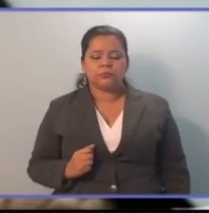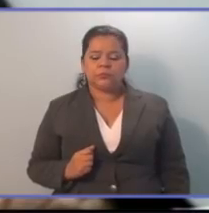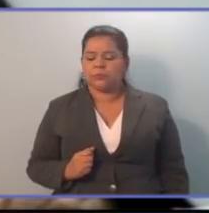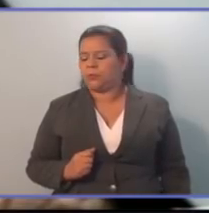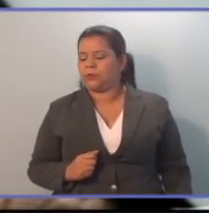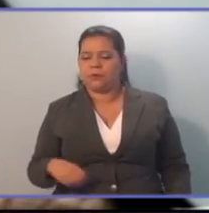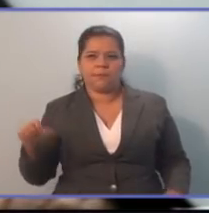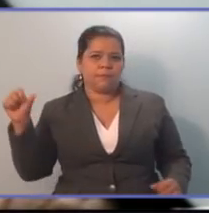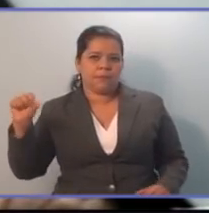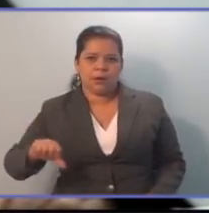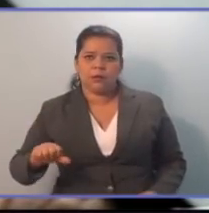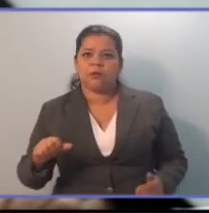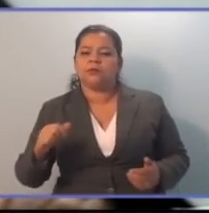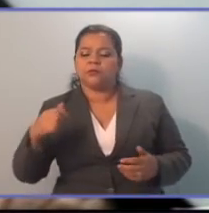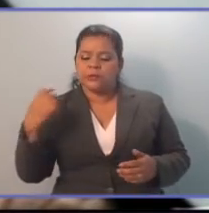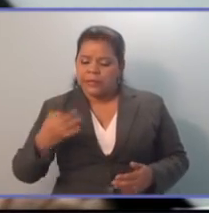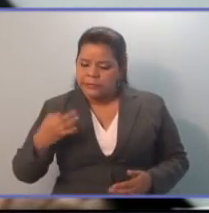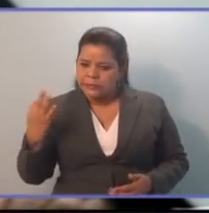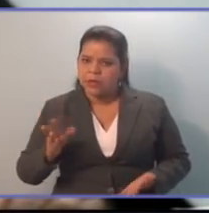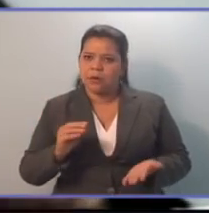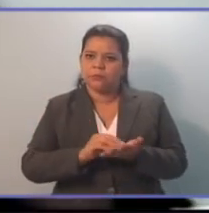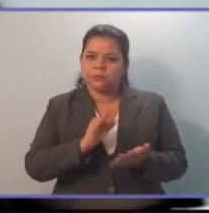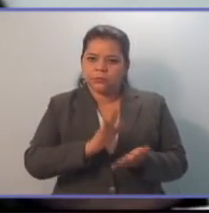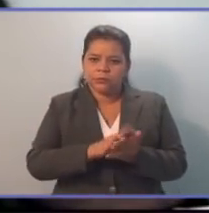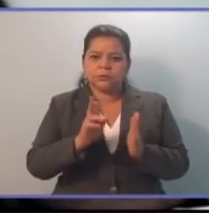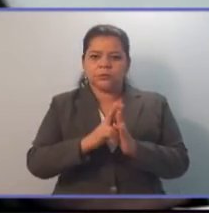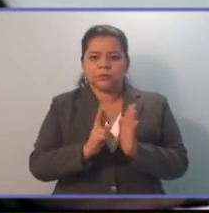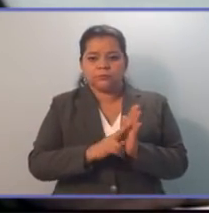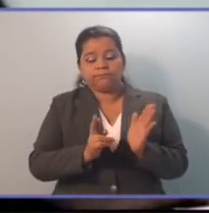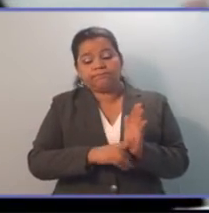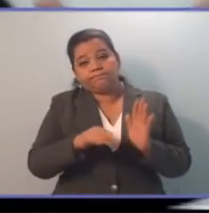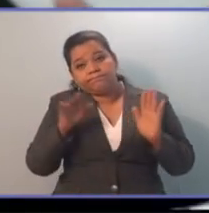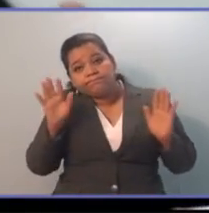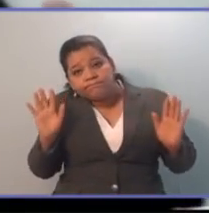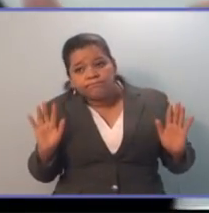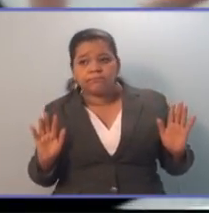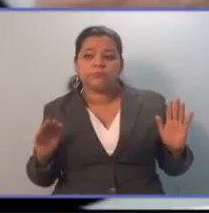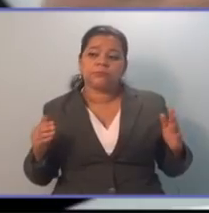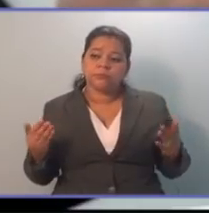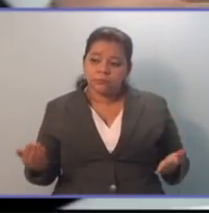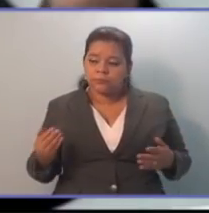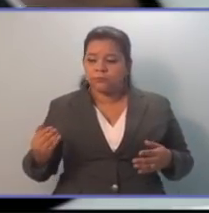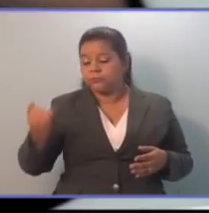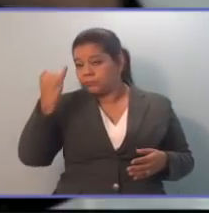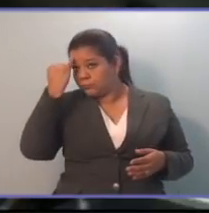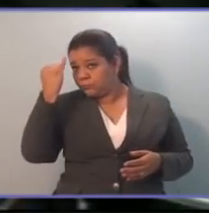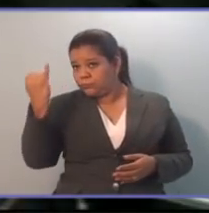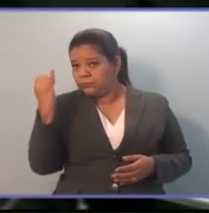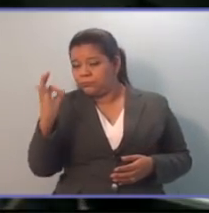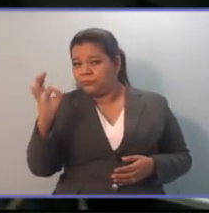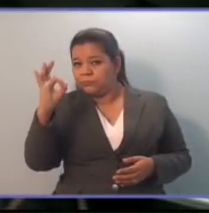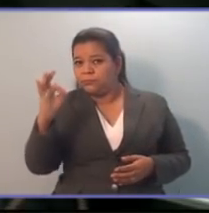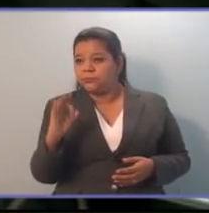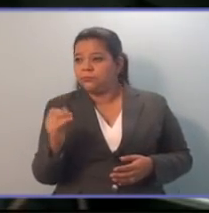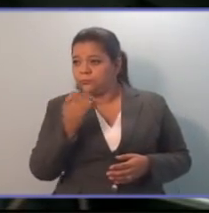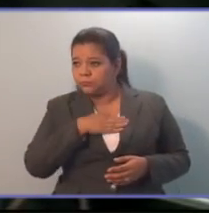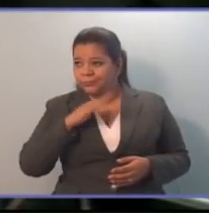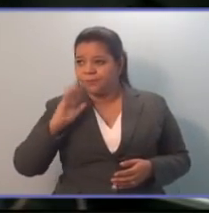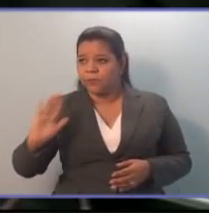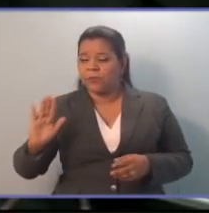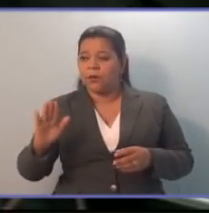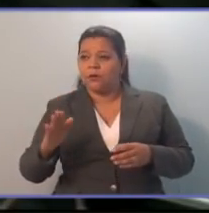que eso debe de estar reglado, lastimosamente, pues, porque el ideal, si fuera de